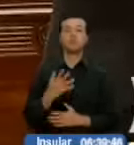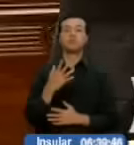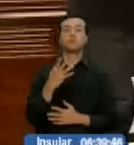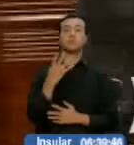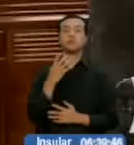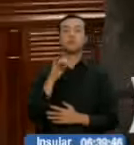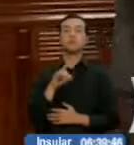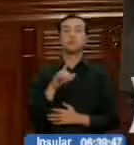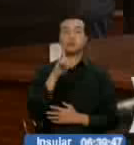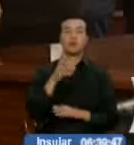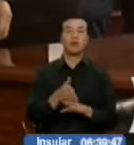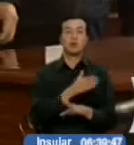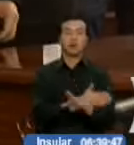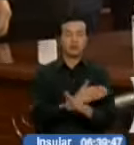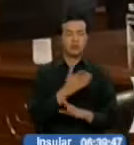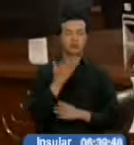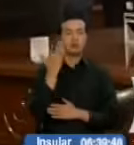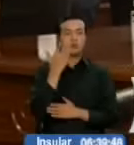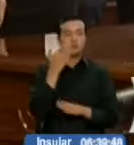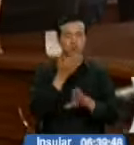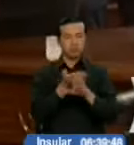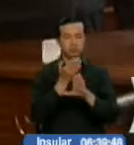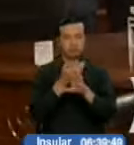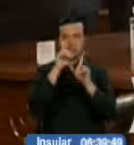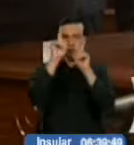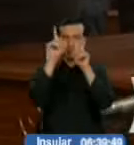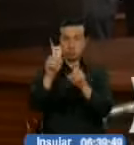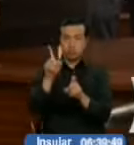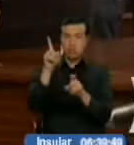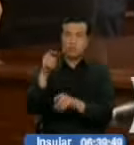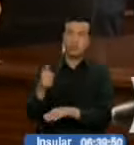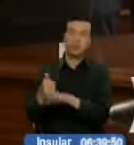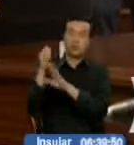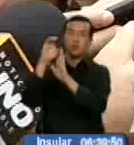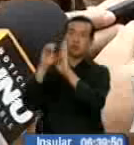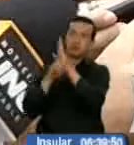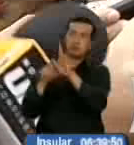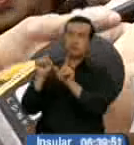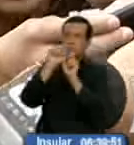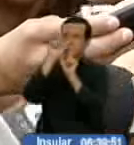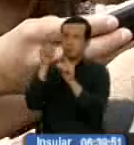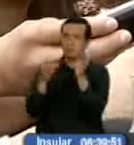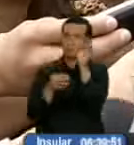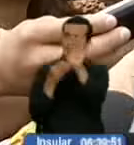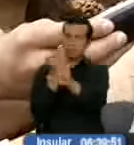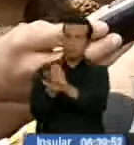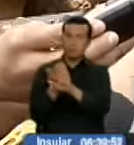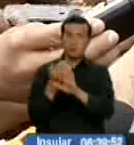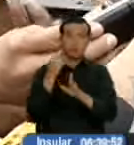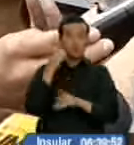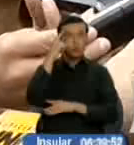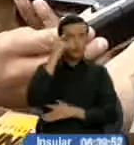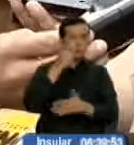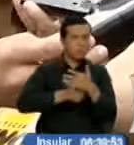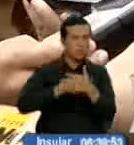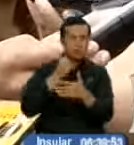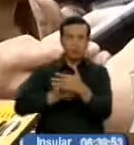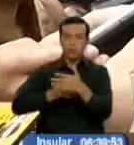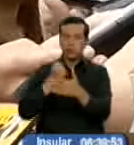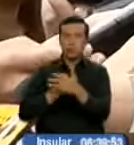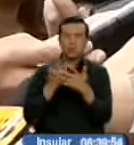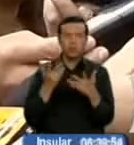de la presidencia, Alexis Mera, entregó el contenido de la propuesta y la pregunta a la Corte Constitucional. La lucha del gobierno contra los paraísos